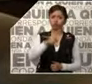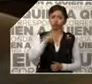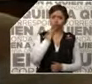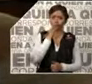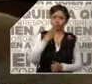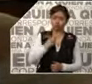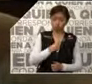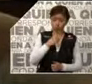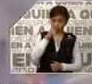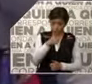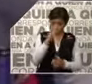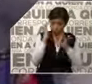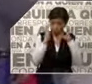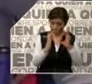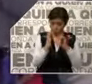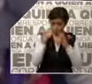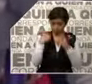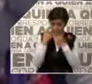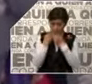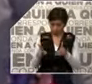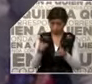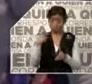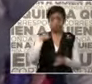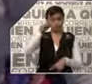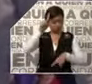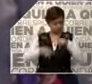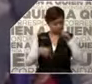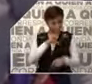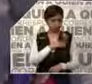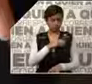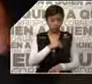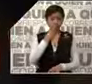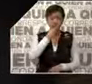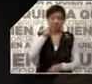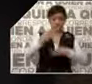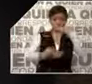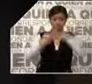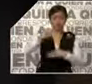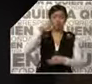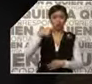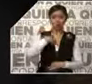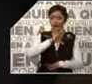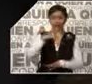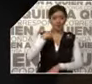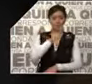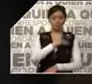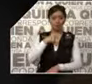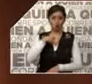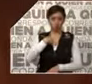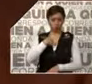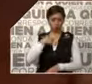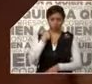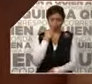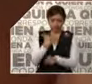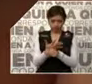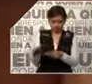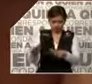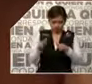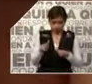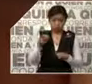De quitarme a los niños. Obteniendo una sentencia definitiva en donde asegura le otorgaron a ella la patria potestad de sus hijos y debido a esto